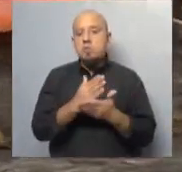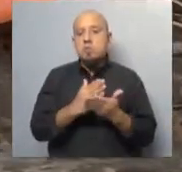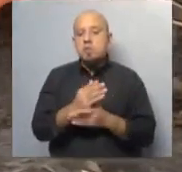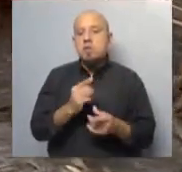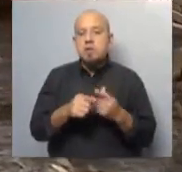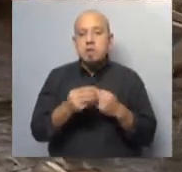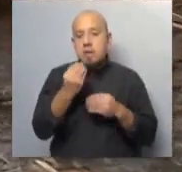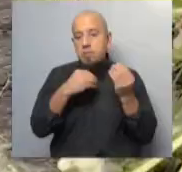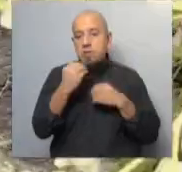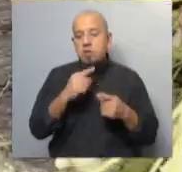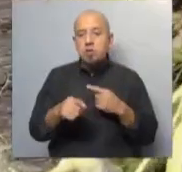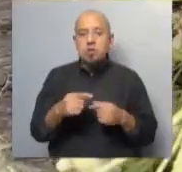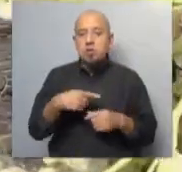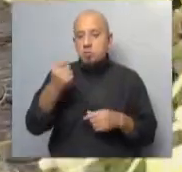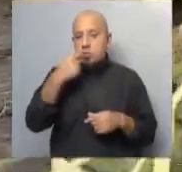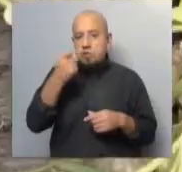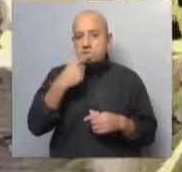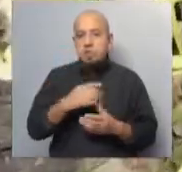medicina.